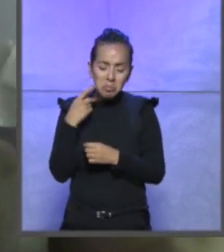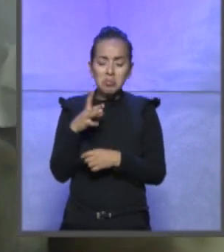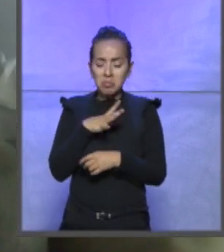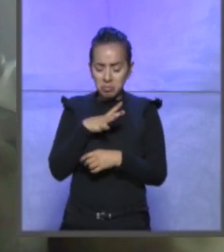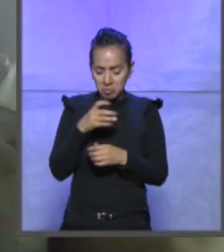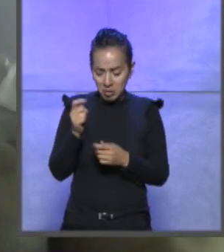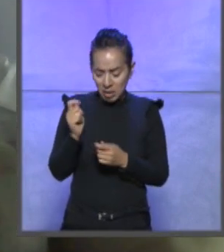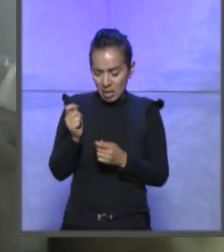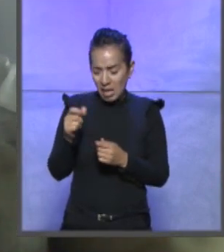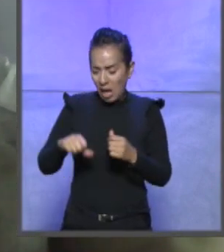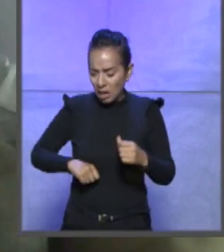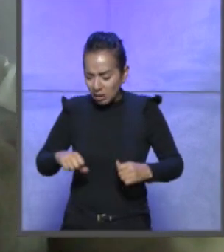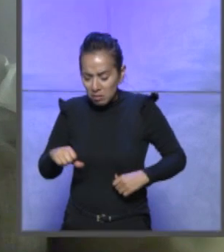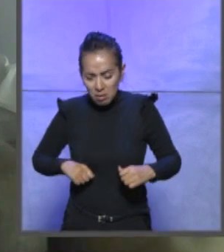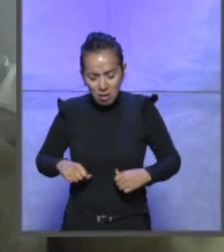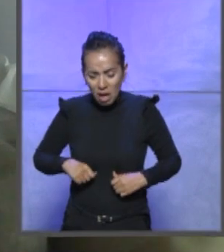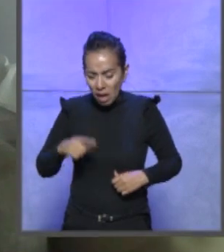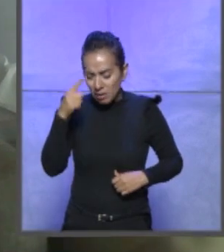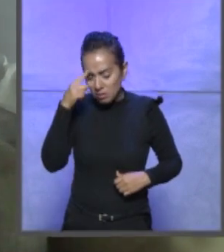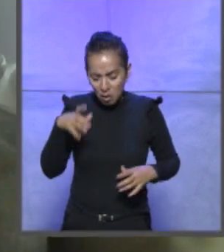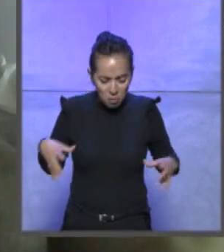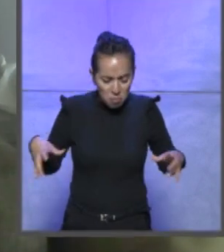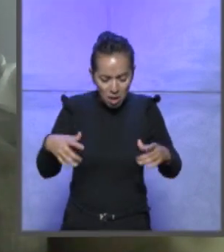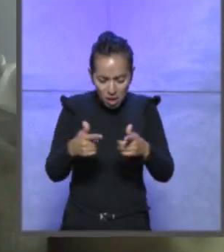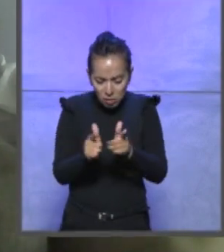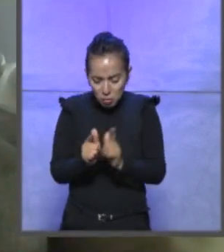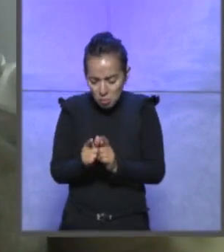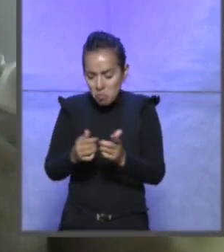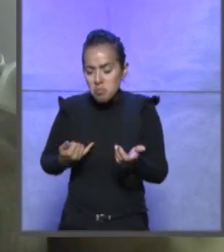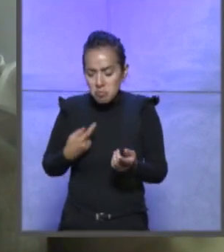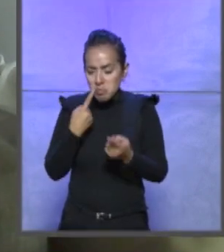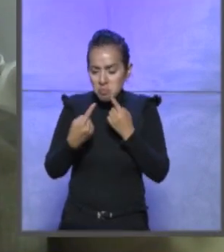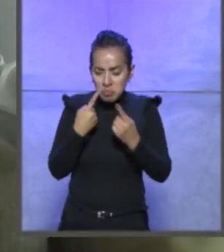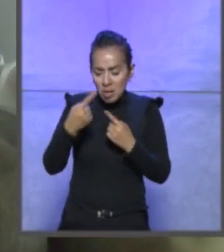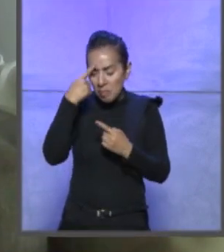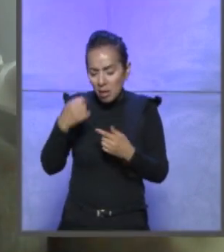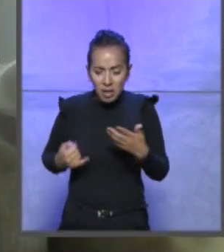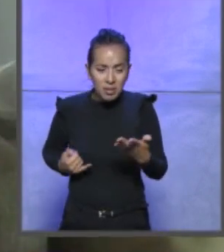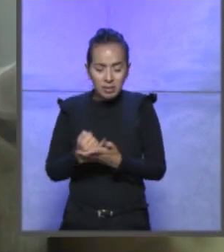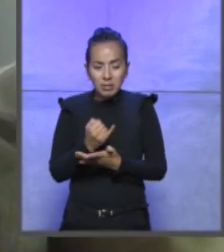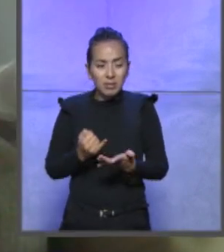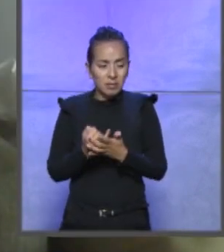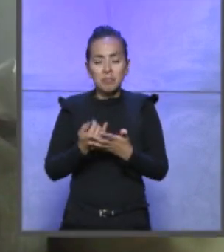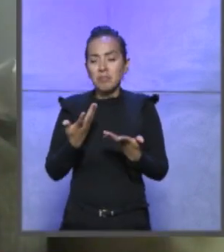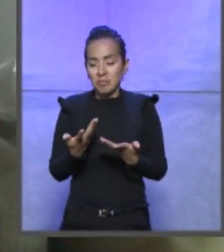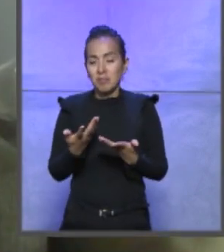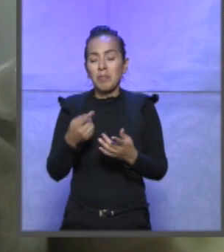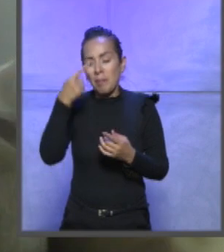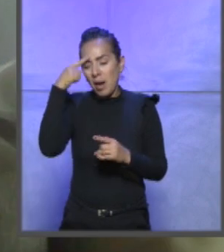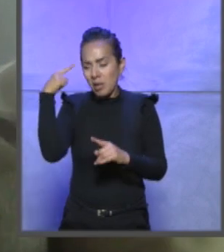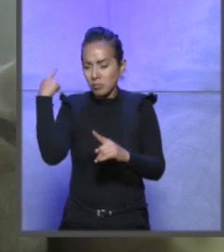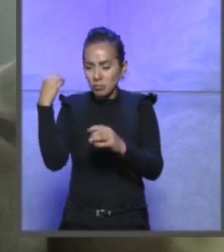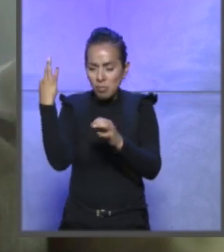en las cuales se toman decisiones en grupo o muchas veces con la finalidad de cumplir